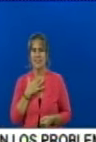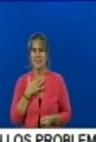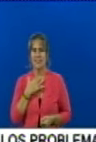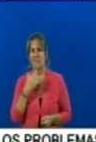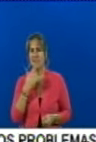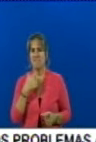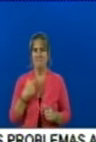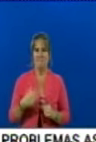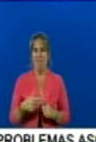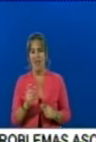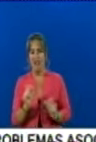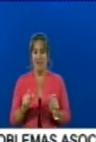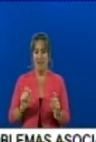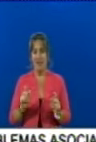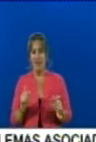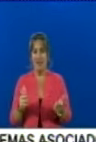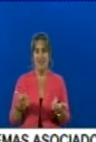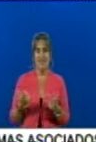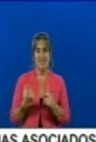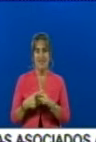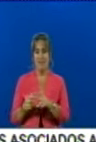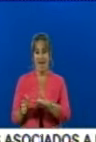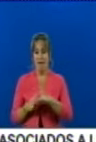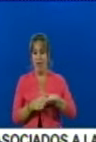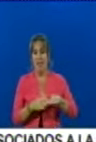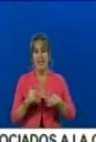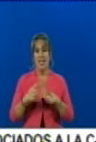de mayor demanda. Los productos de aseo